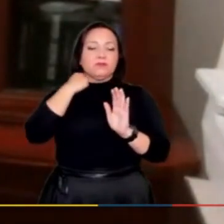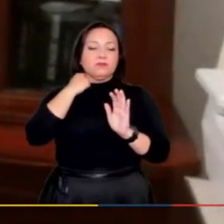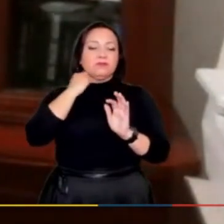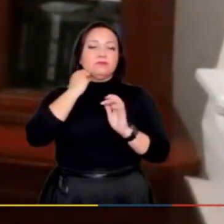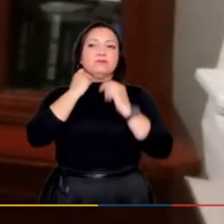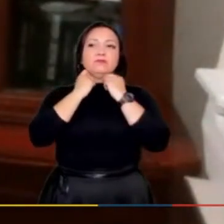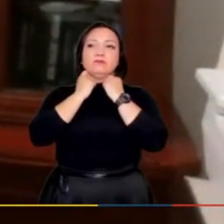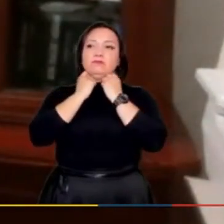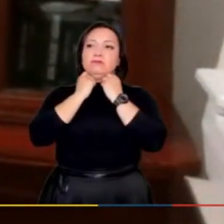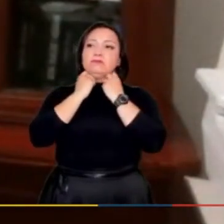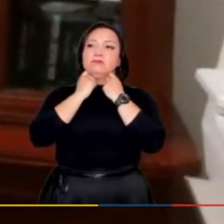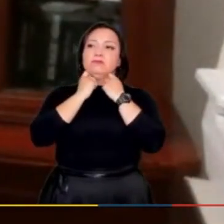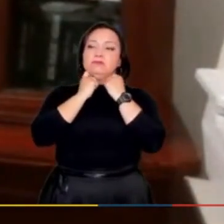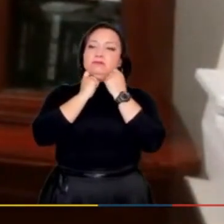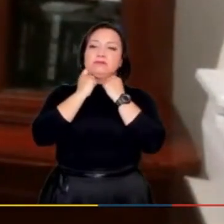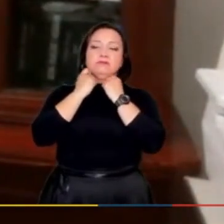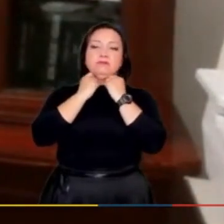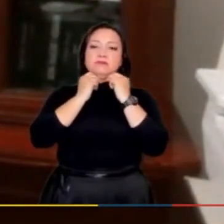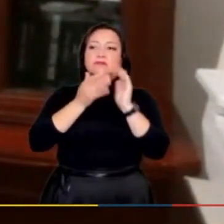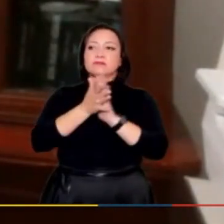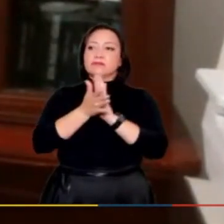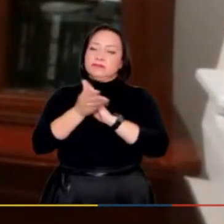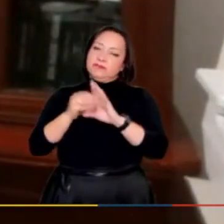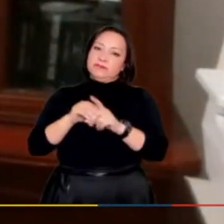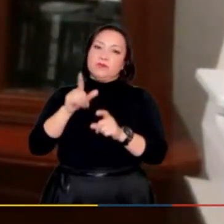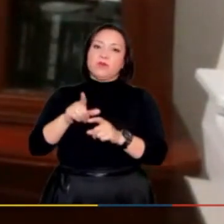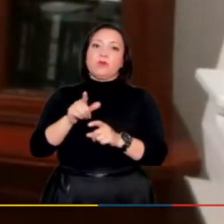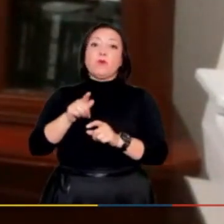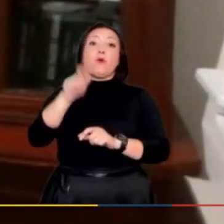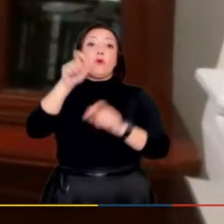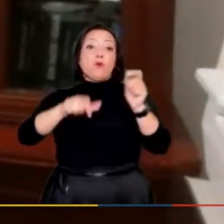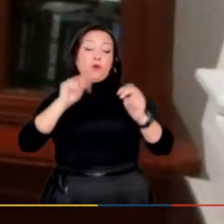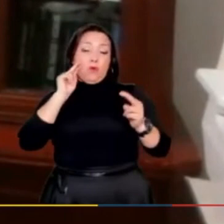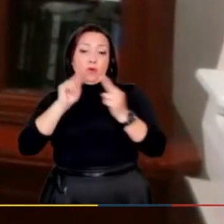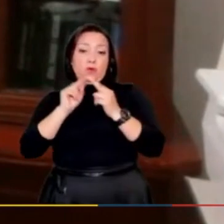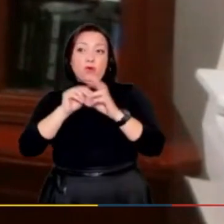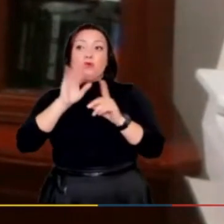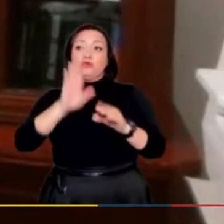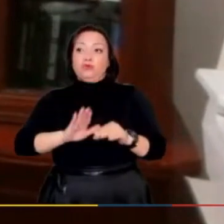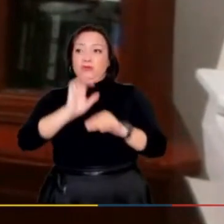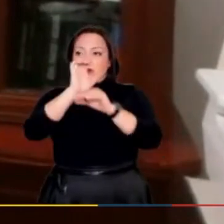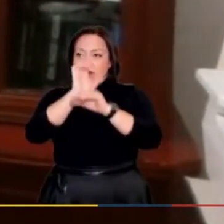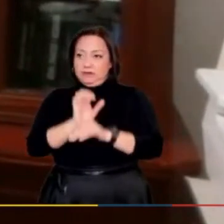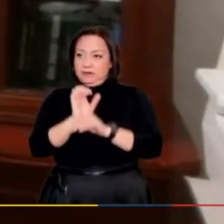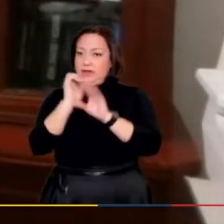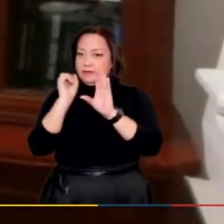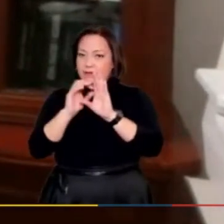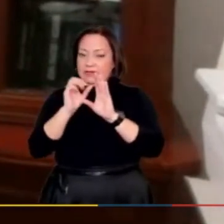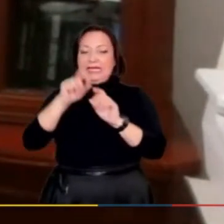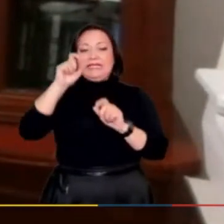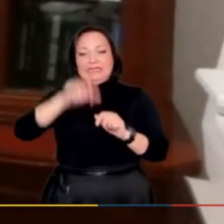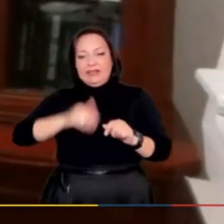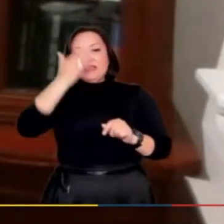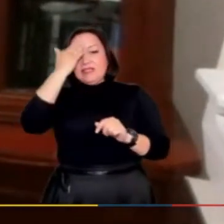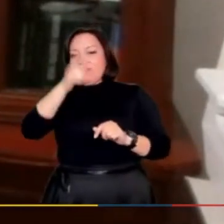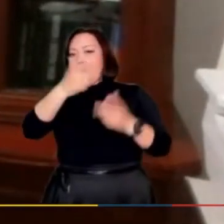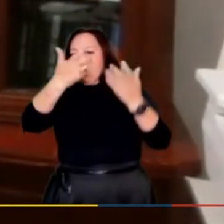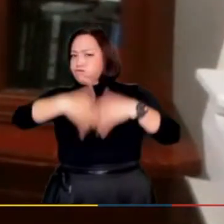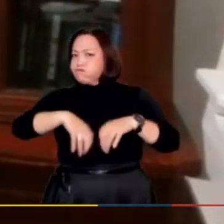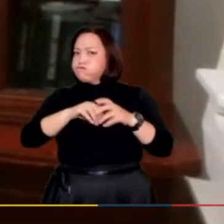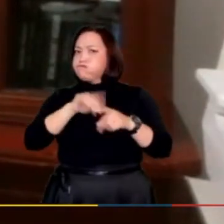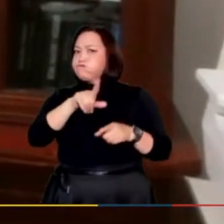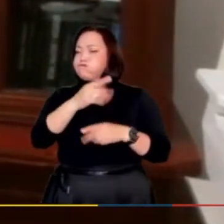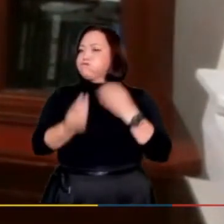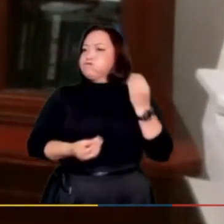el conocimiento adecuado de los clientes por parte de las entidades para